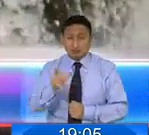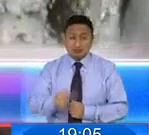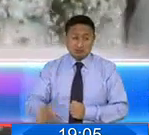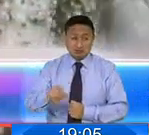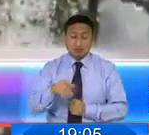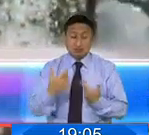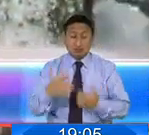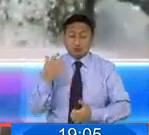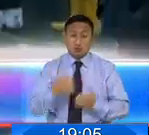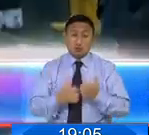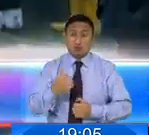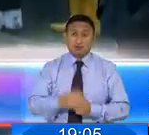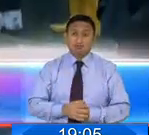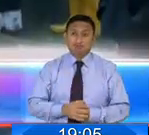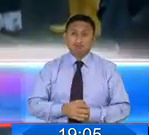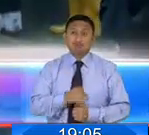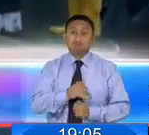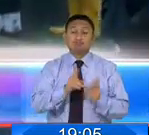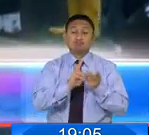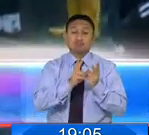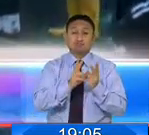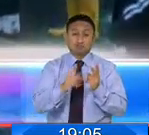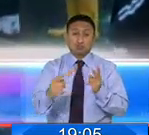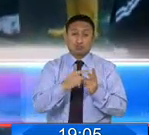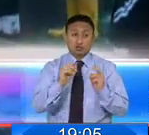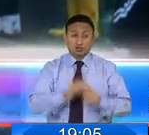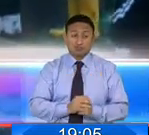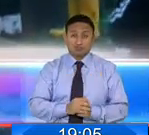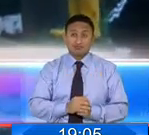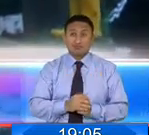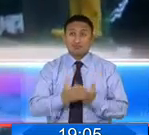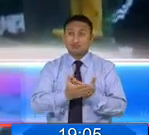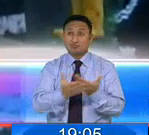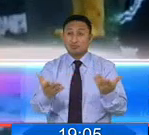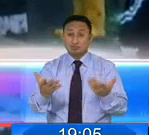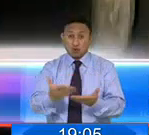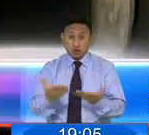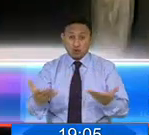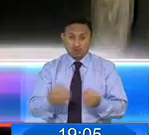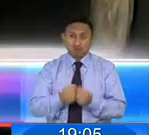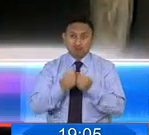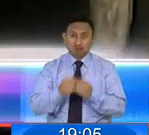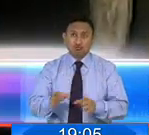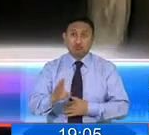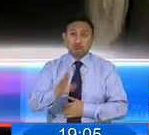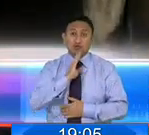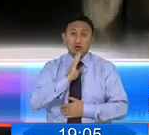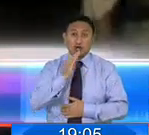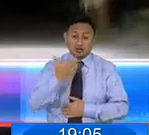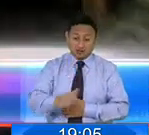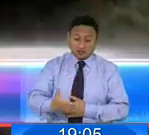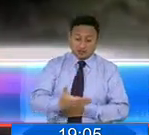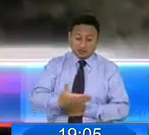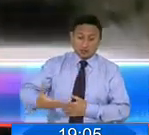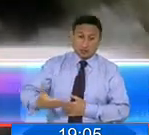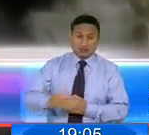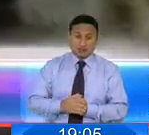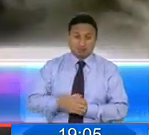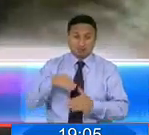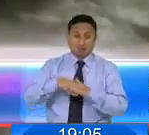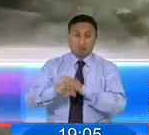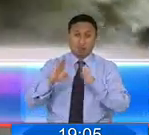pérdidas en este sector. Los vecinos, muchos de ellos, perdieron gran parte de sus pertenencias. El agua casi hasta las rodillas ingresó a las